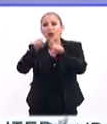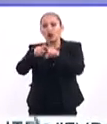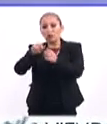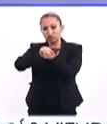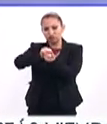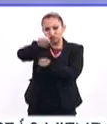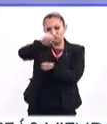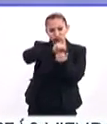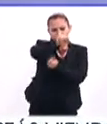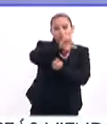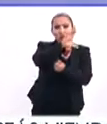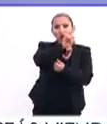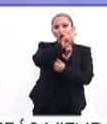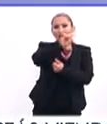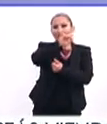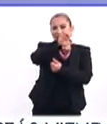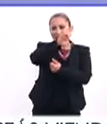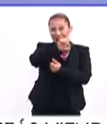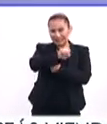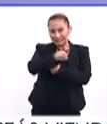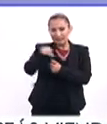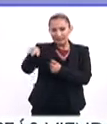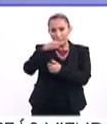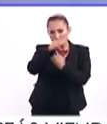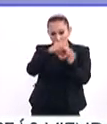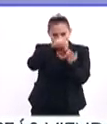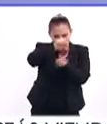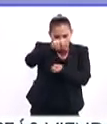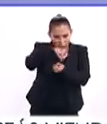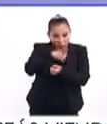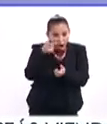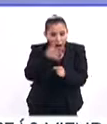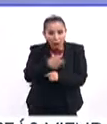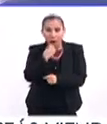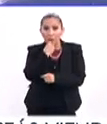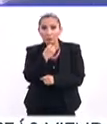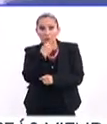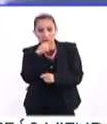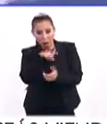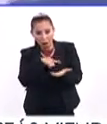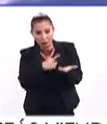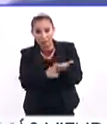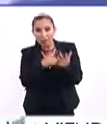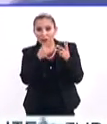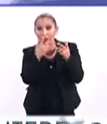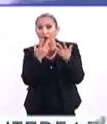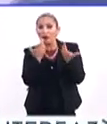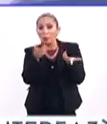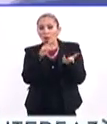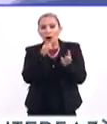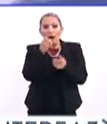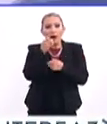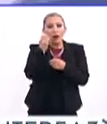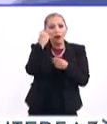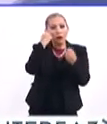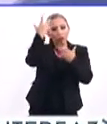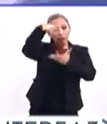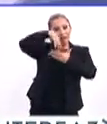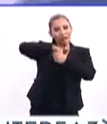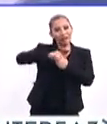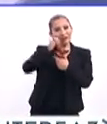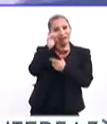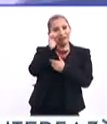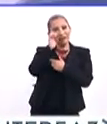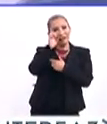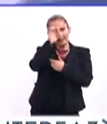códices, en todos los códices, prácticamente ese mundo que tiene que ver con la alimentación, que es una alimentación espiritual también, porque, bueno,